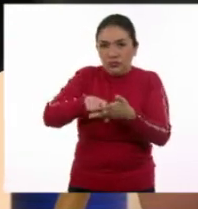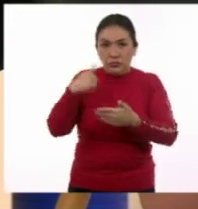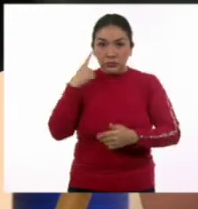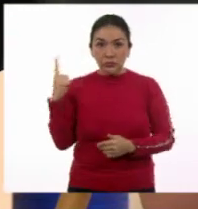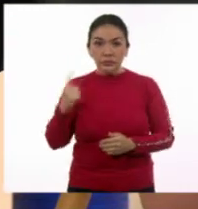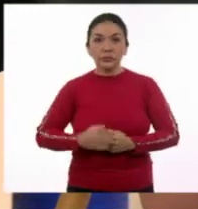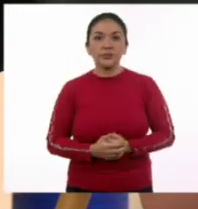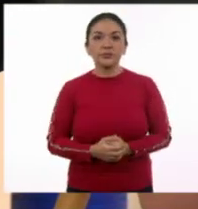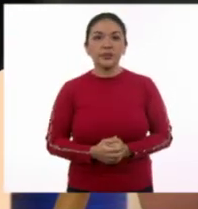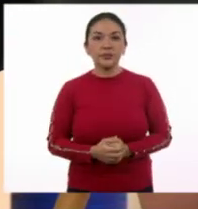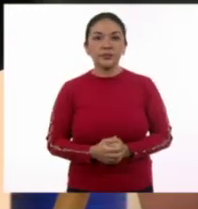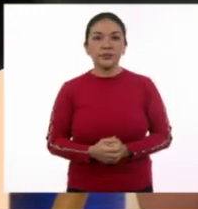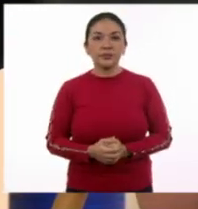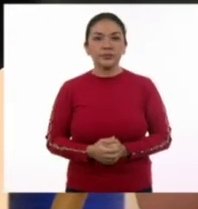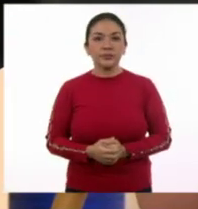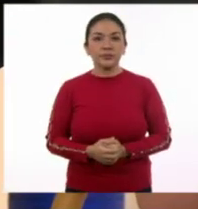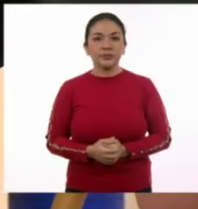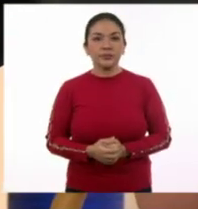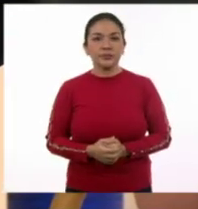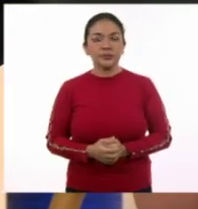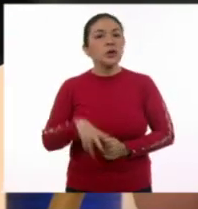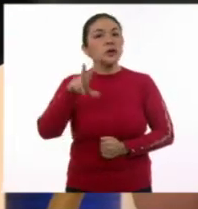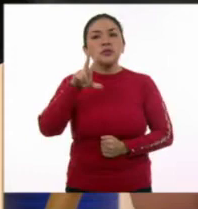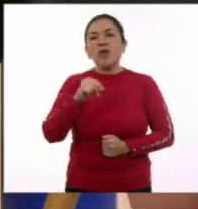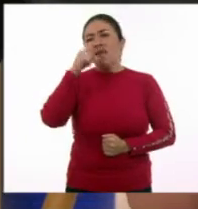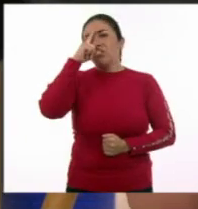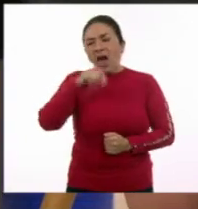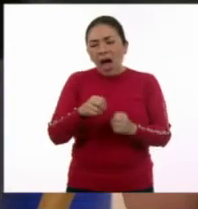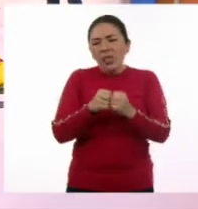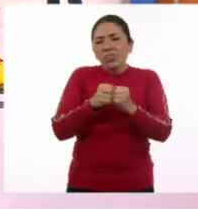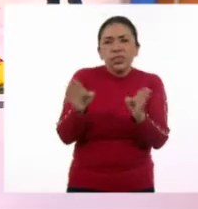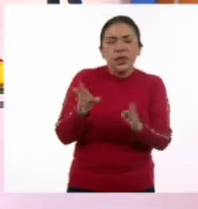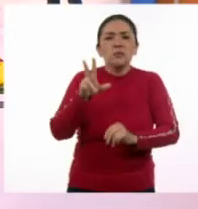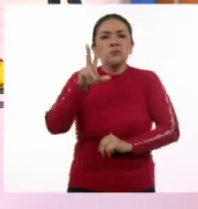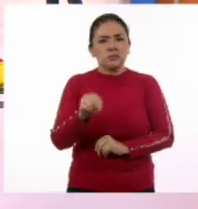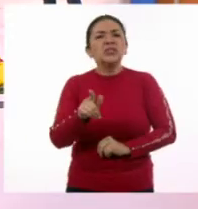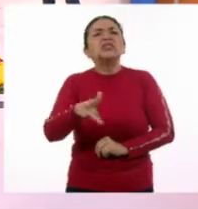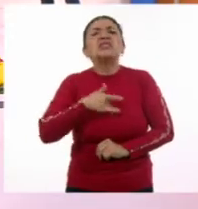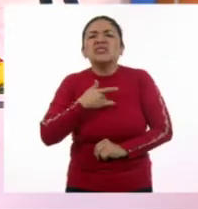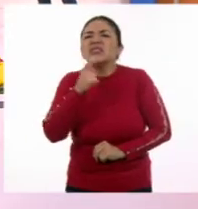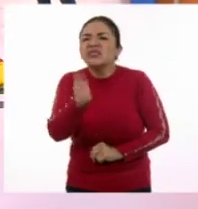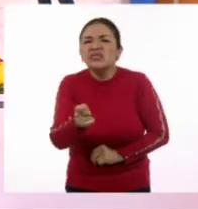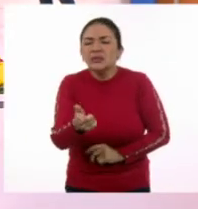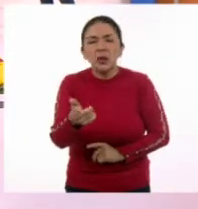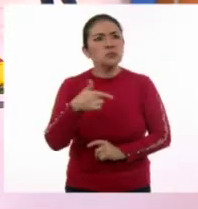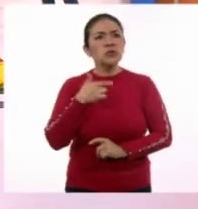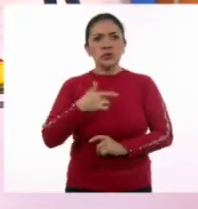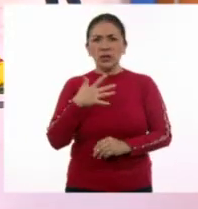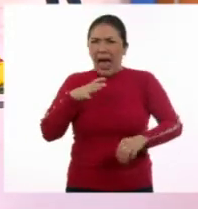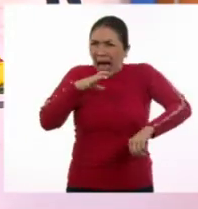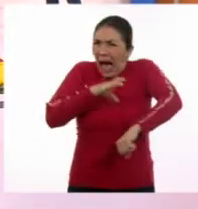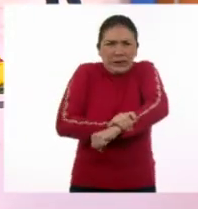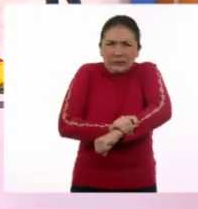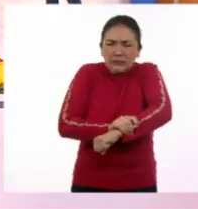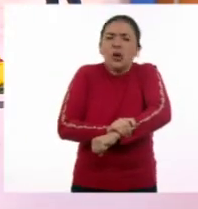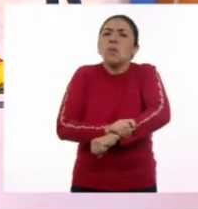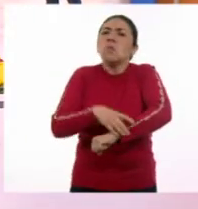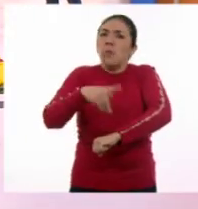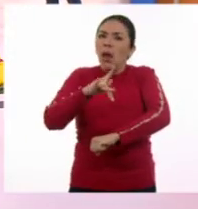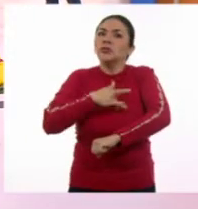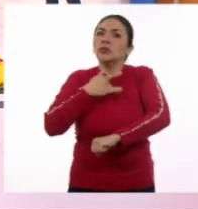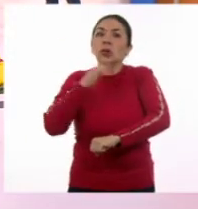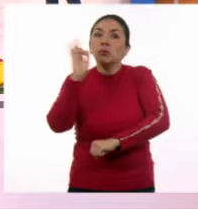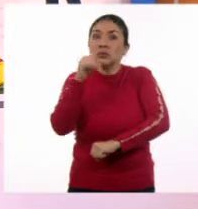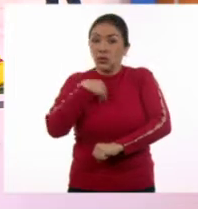evitar que se salga soporte que existe si no no siendo muy apretado pero definitivamente